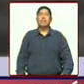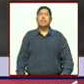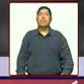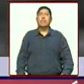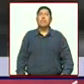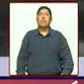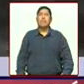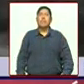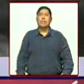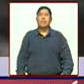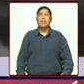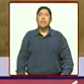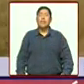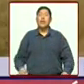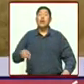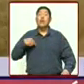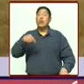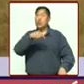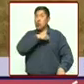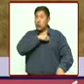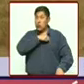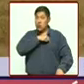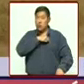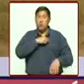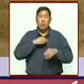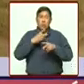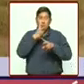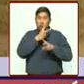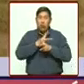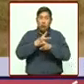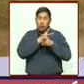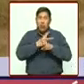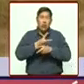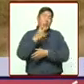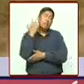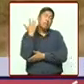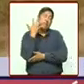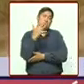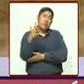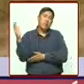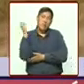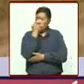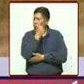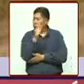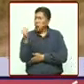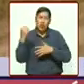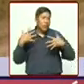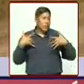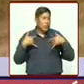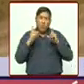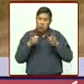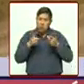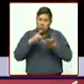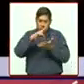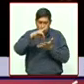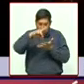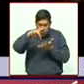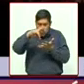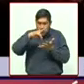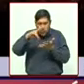Eso es atroz para nosotros, para la biodiversidad, para la fauna, para la flora y para la misma producción de